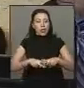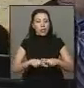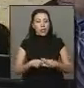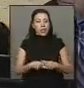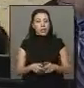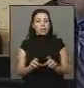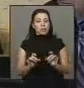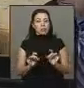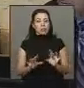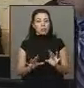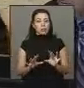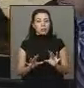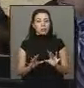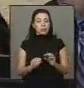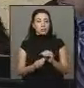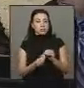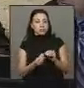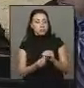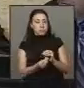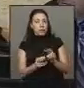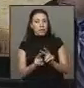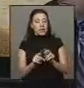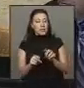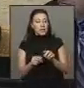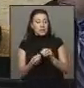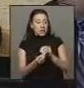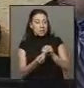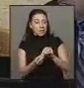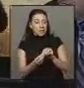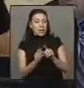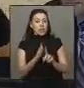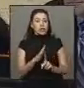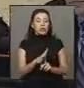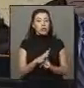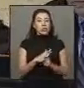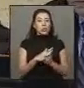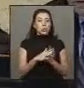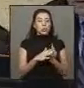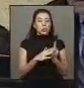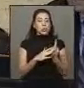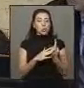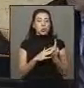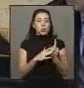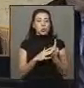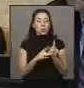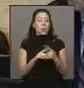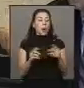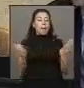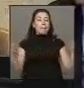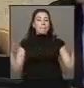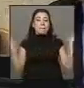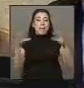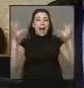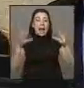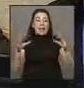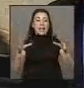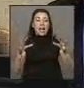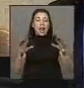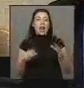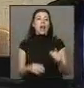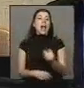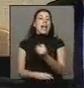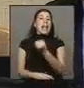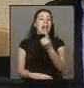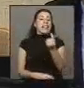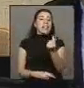que estableciera un polinomio y que de la aplicación de ese polinomio surgiera, como por arte de magia, la cifra